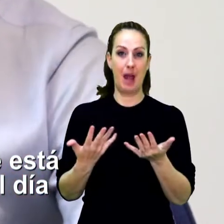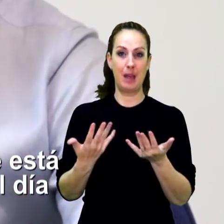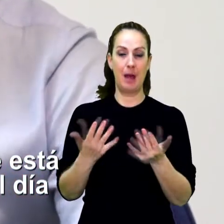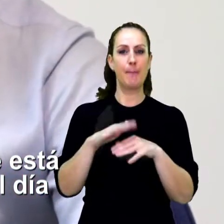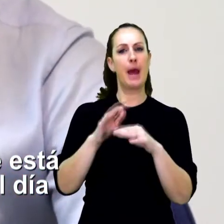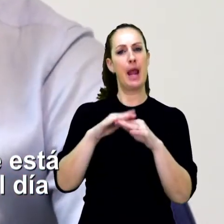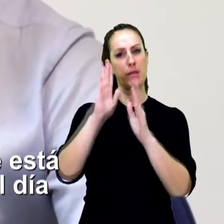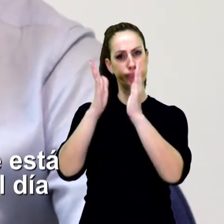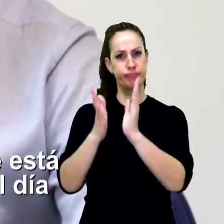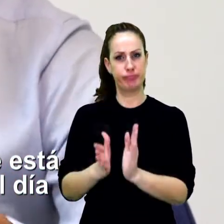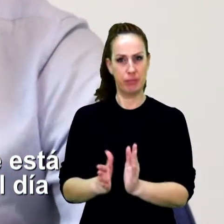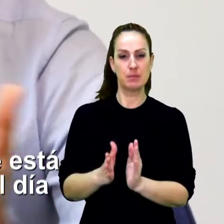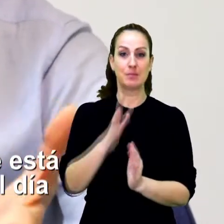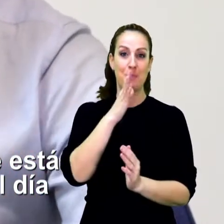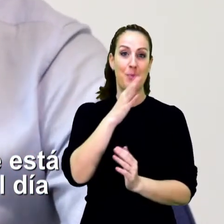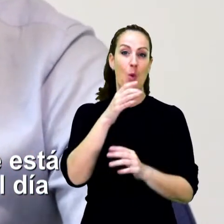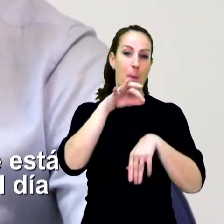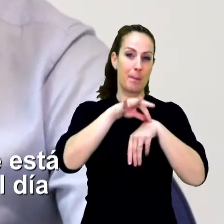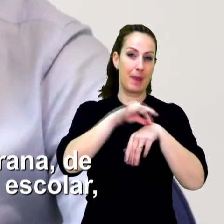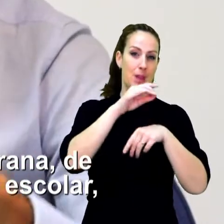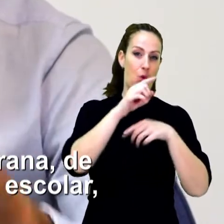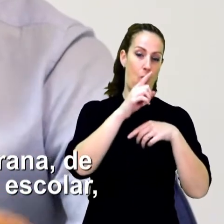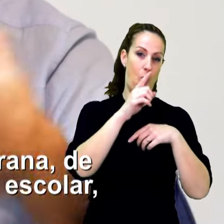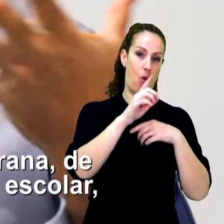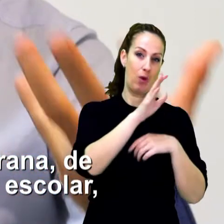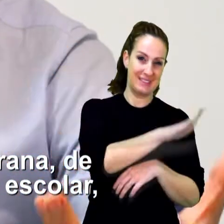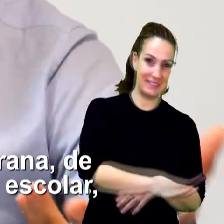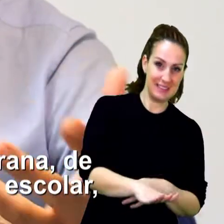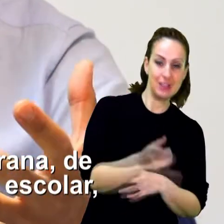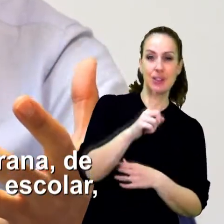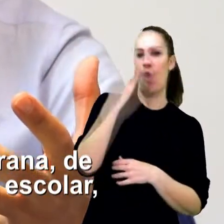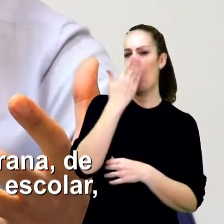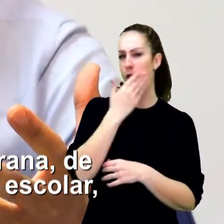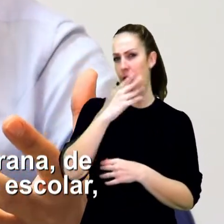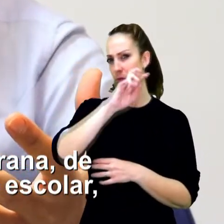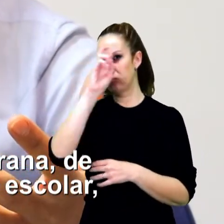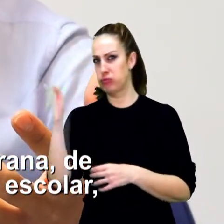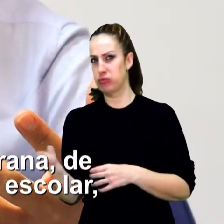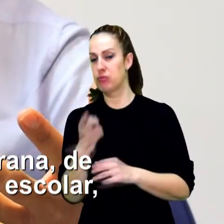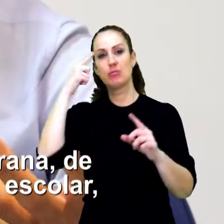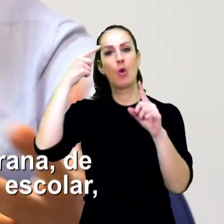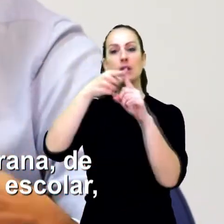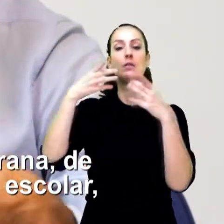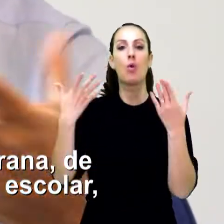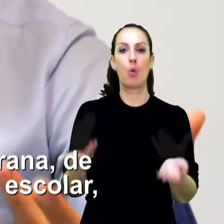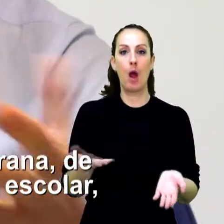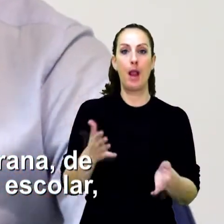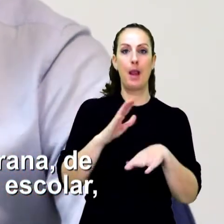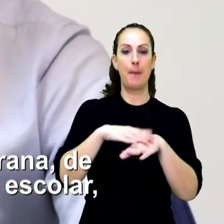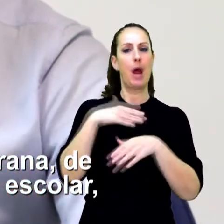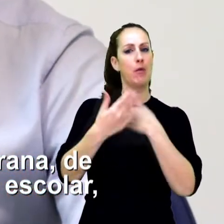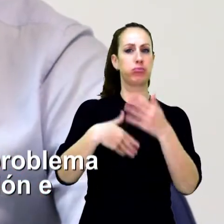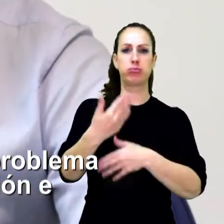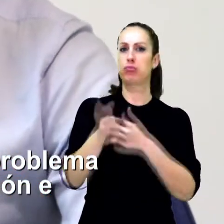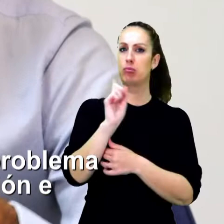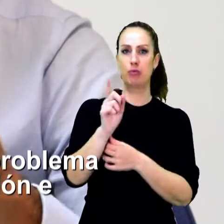pronóstico evidentemente está mejorando, y para eso trabajamos en el día a día con programas de intervención temprana, de detección desde pediatría, desde